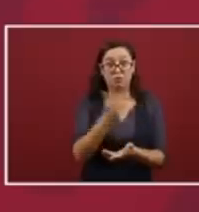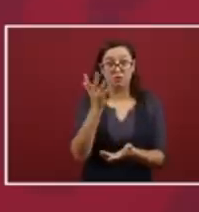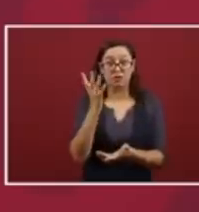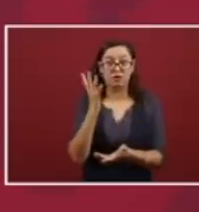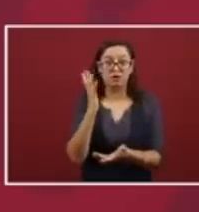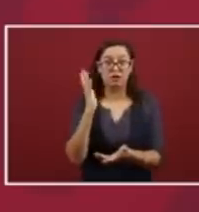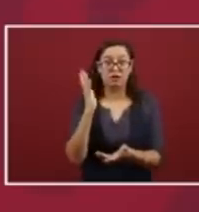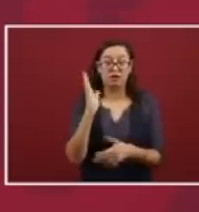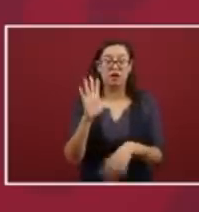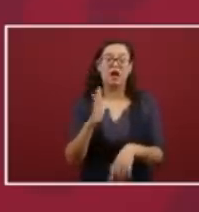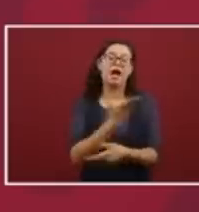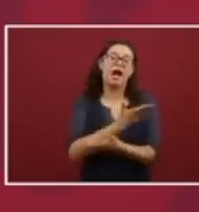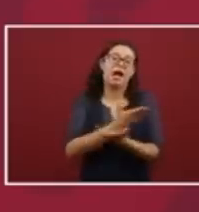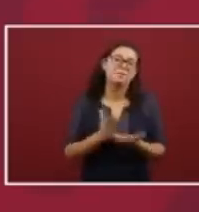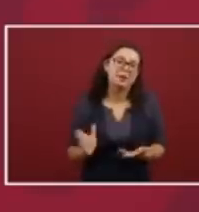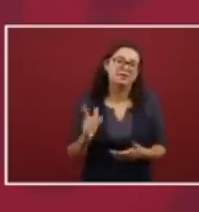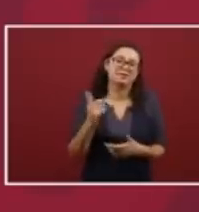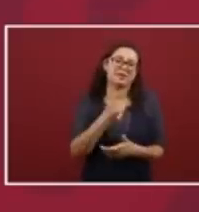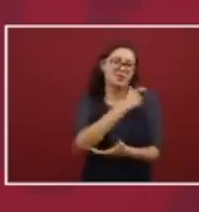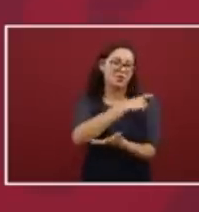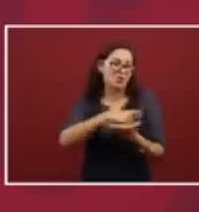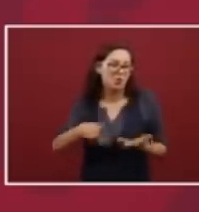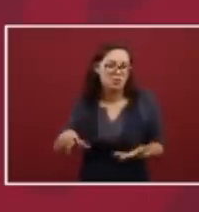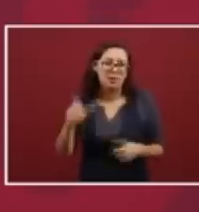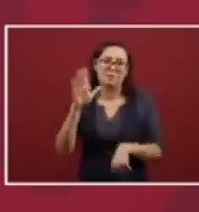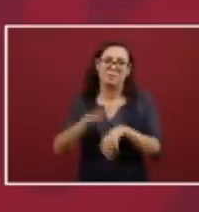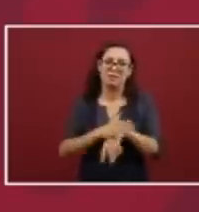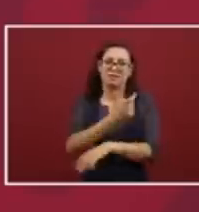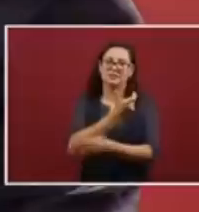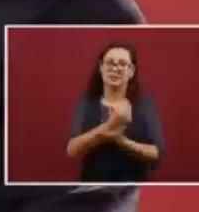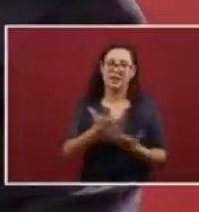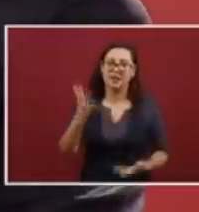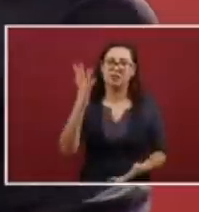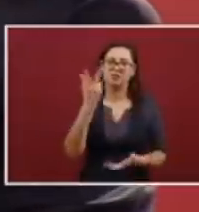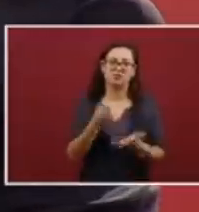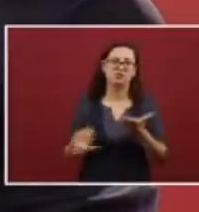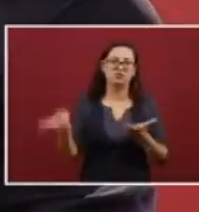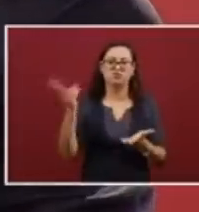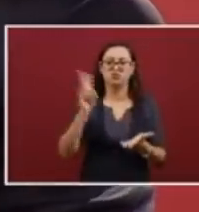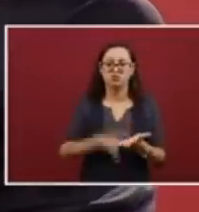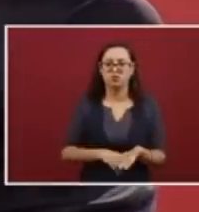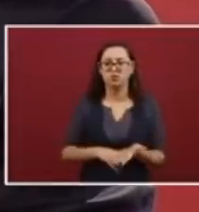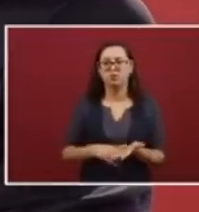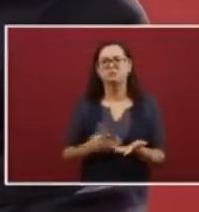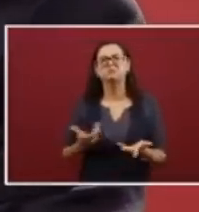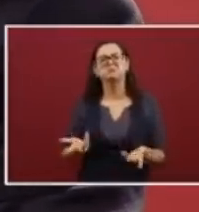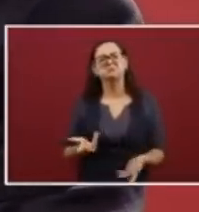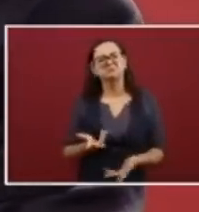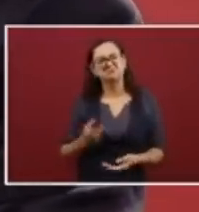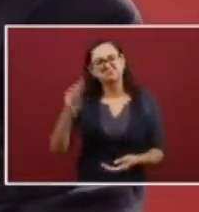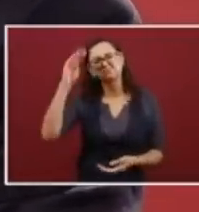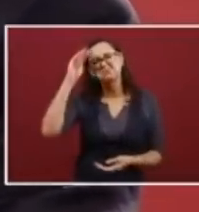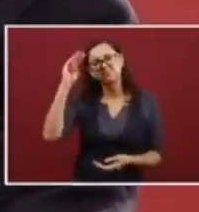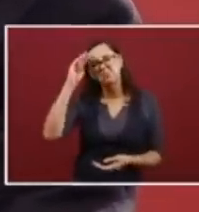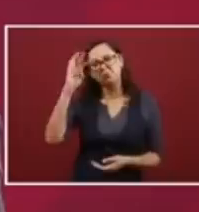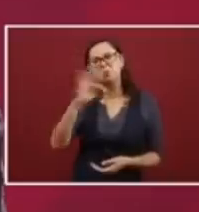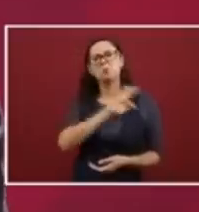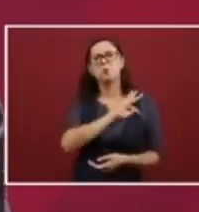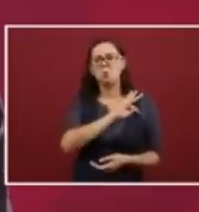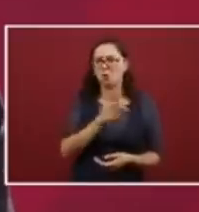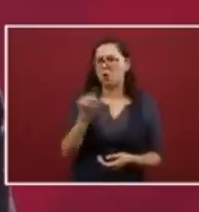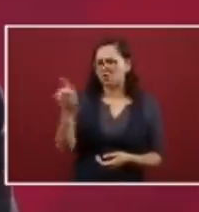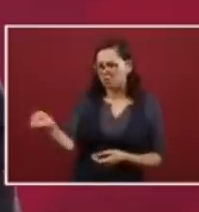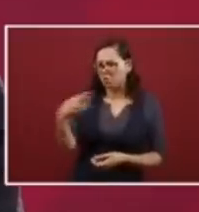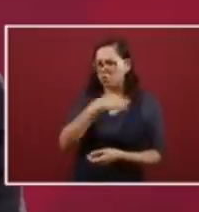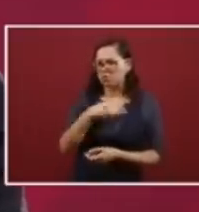que distribuye vende caro pues afecta más entonces si se puede dar concesiones a gobiernos